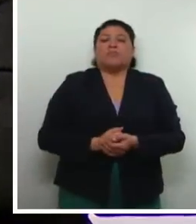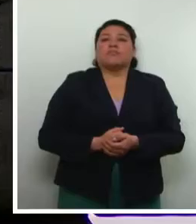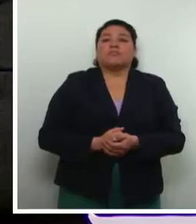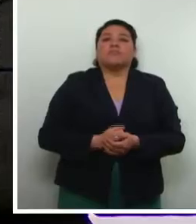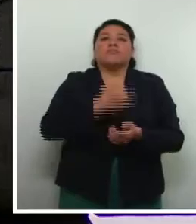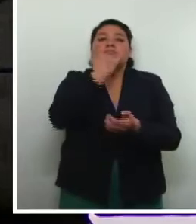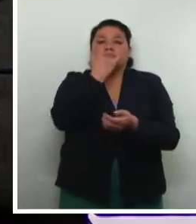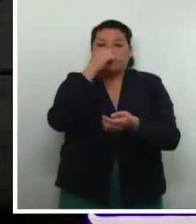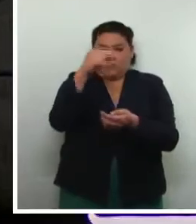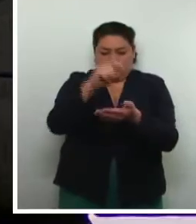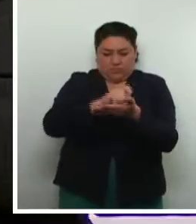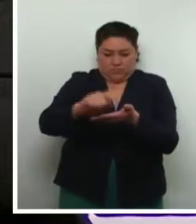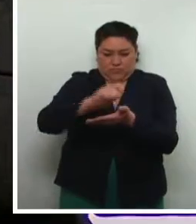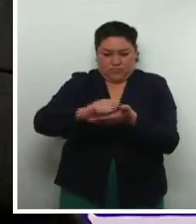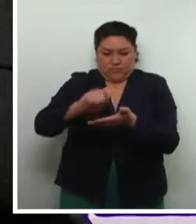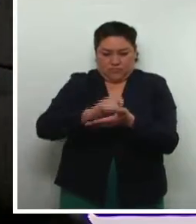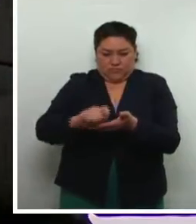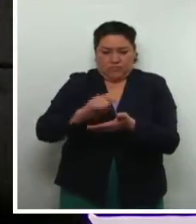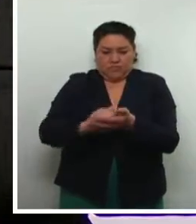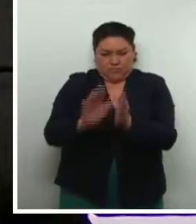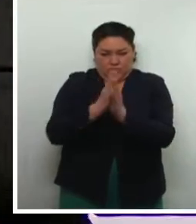Déjenme apuntar.